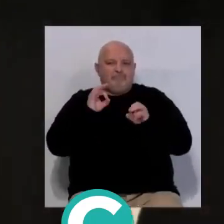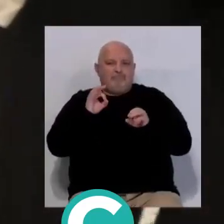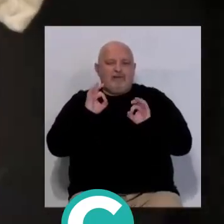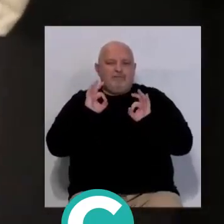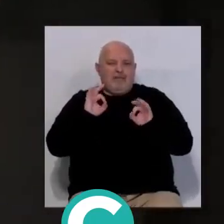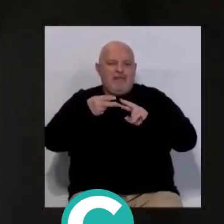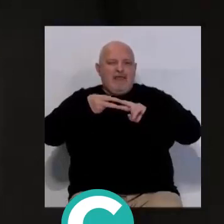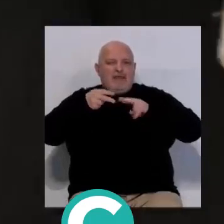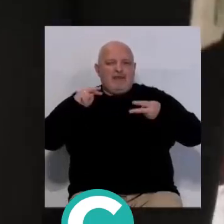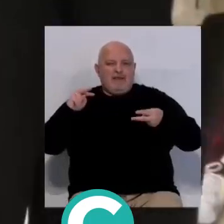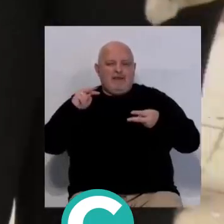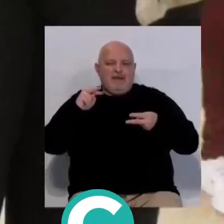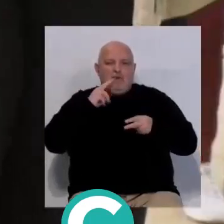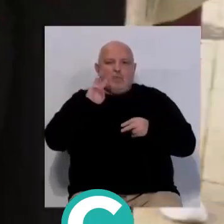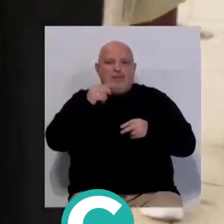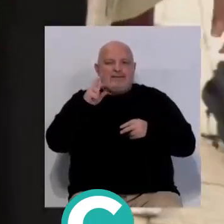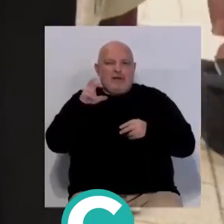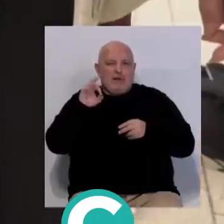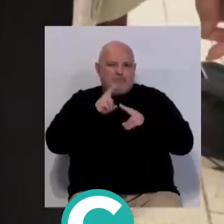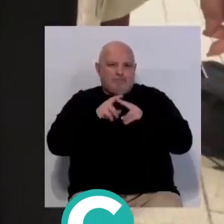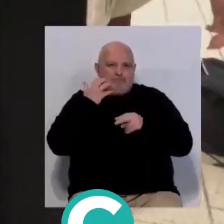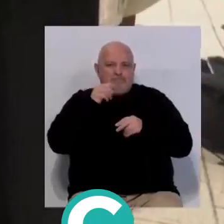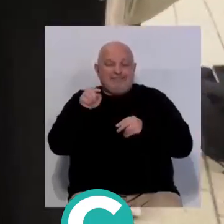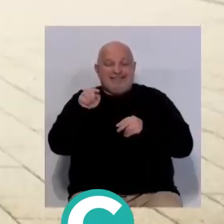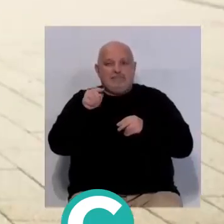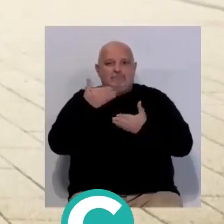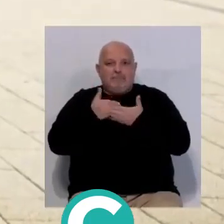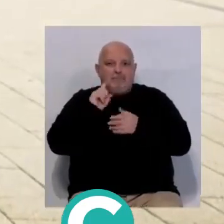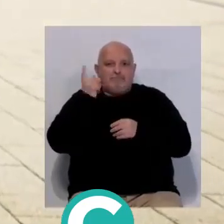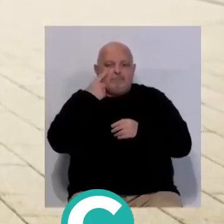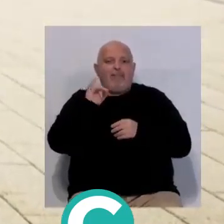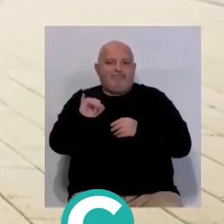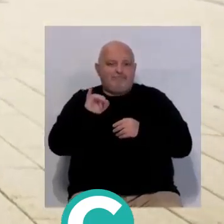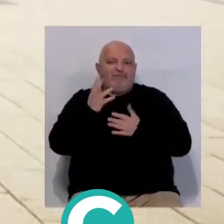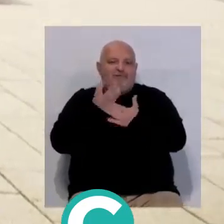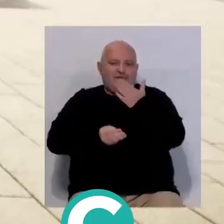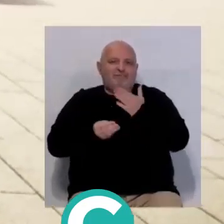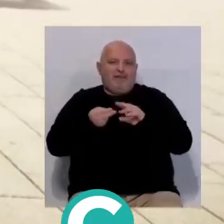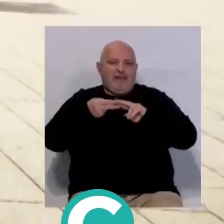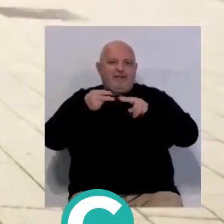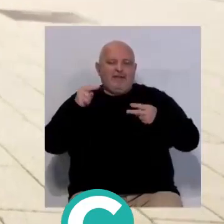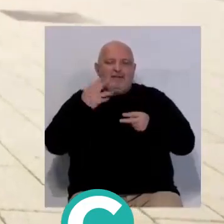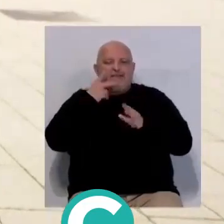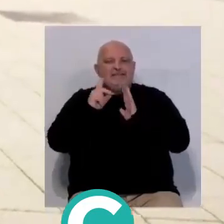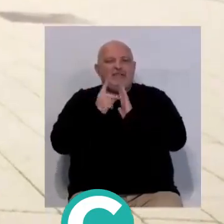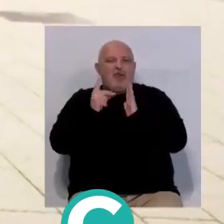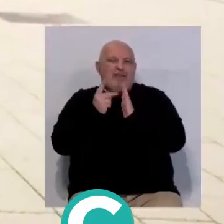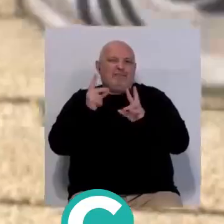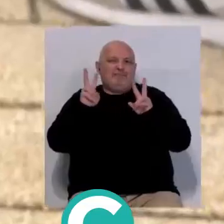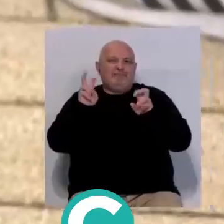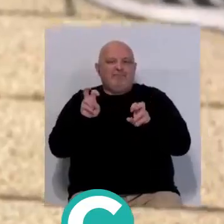análisis genético que se llama Westrio, le detectaron esta alteración que es un síndrome.